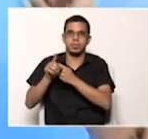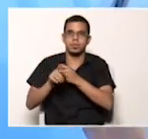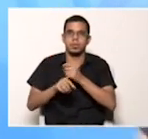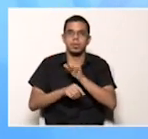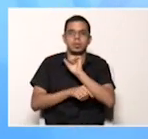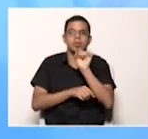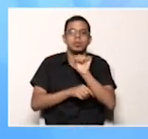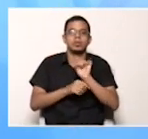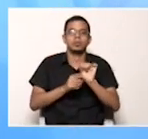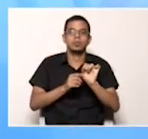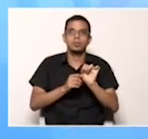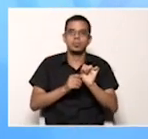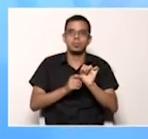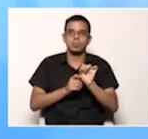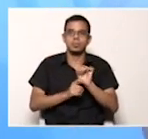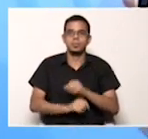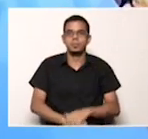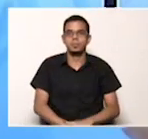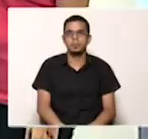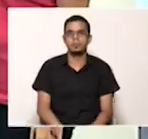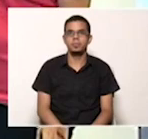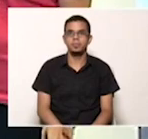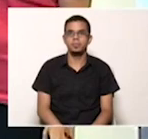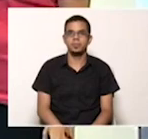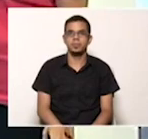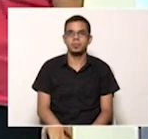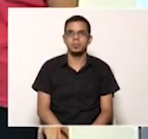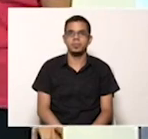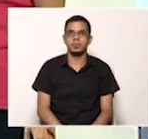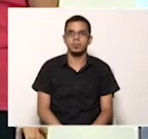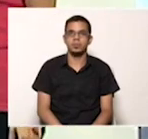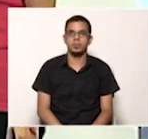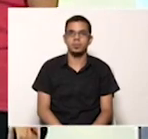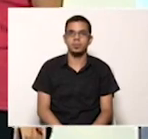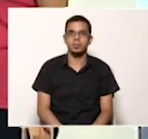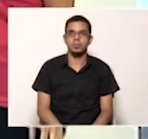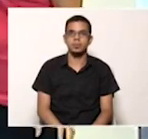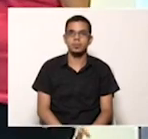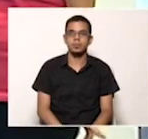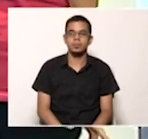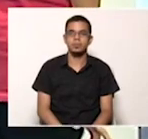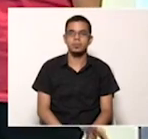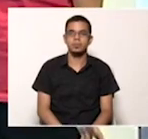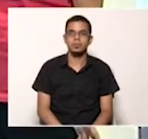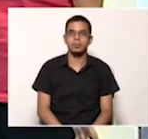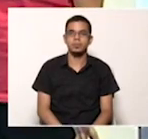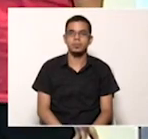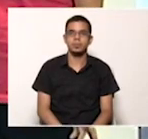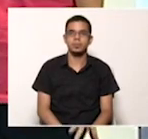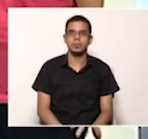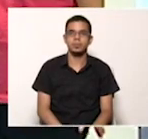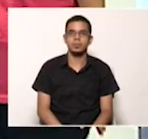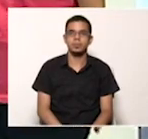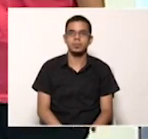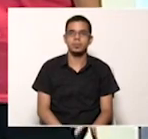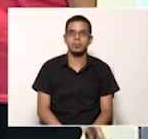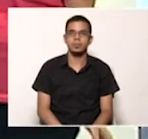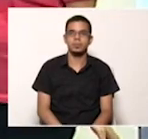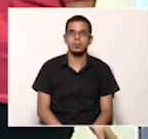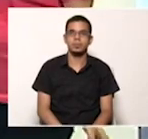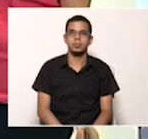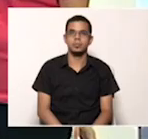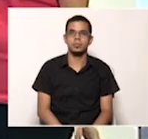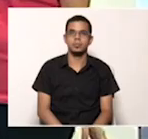sublimación inversa. Bien, esto es un diagrama donde